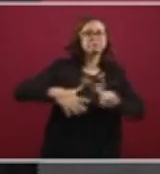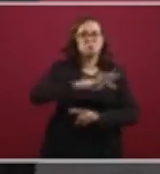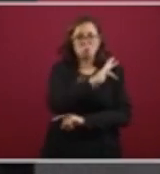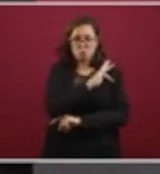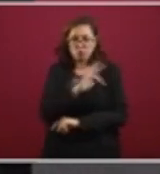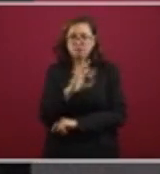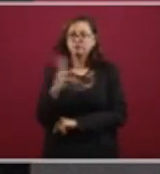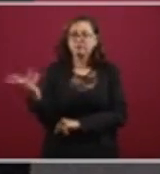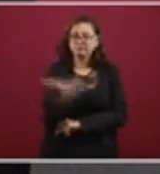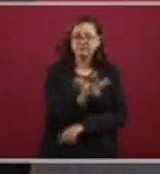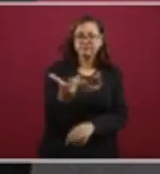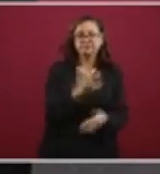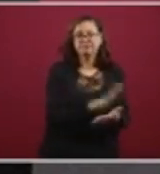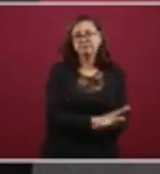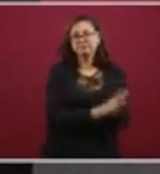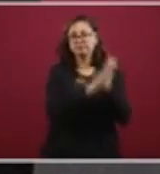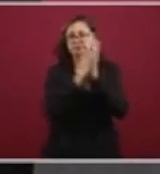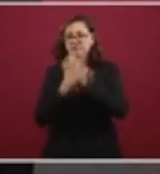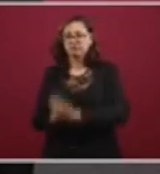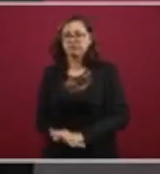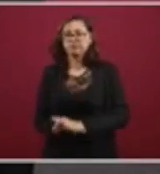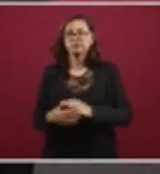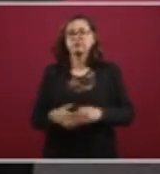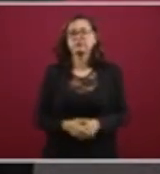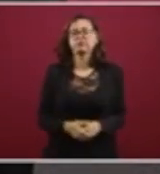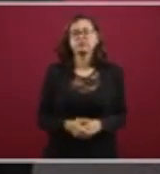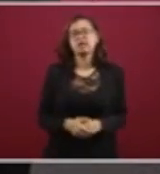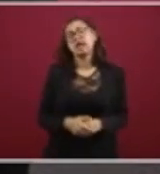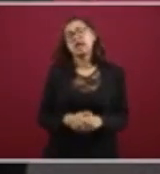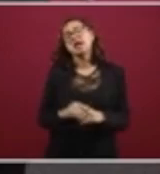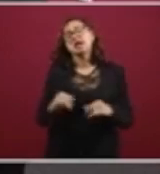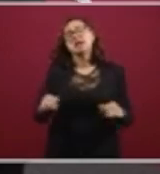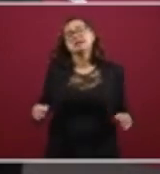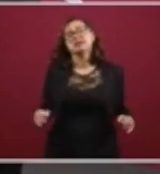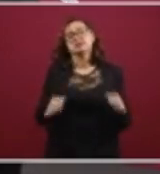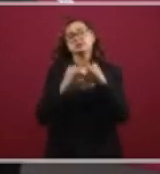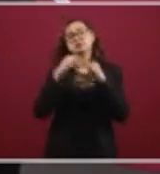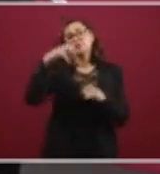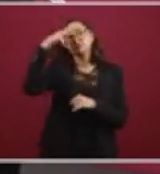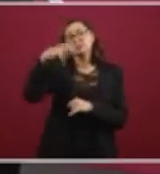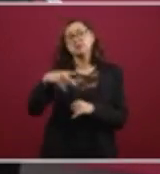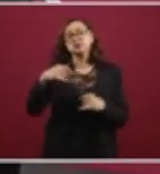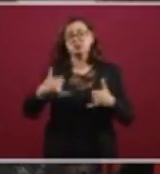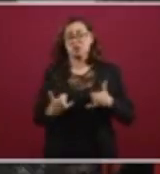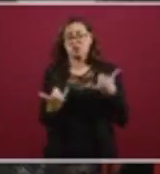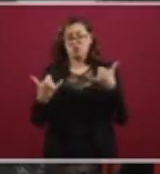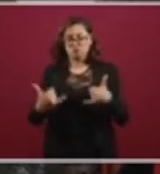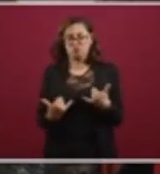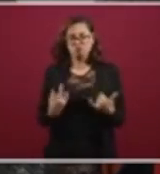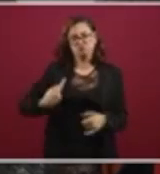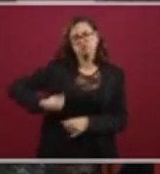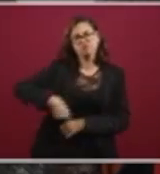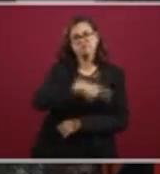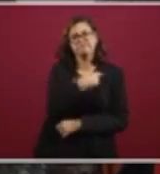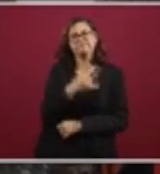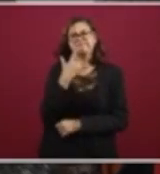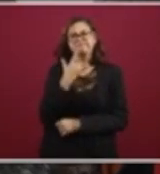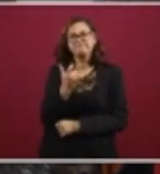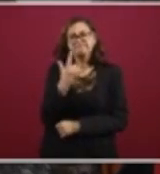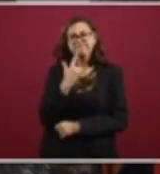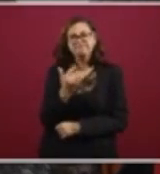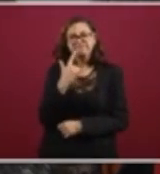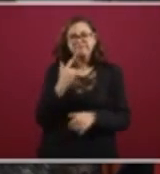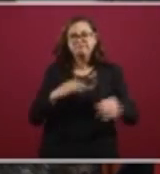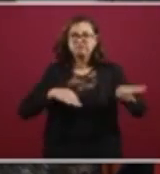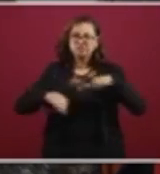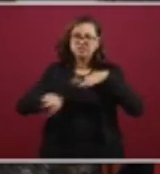cambio. Desde el Instituto Mexicano de la Juventud, ahora estamos trabajando fuertemente para que la perspectiva de juventudes esté presente